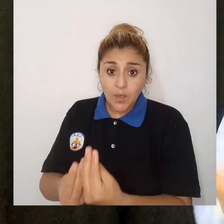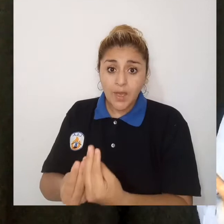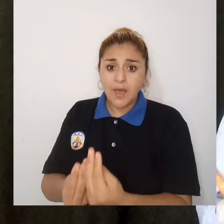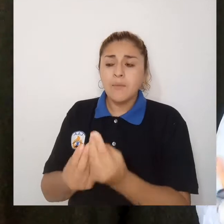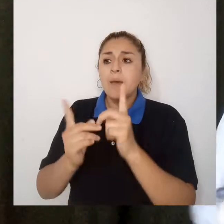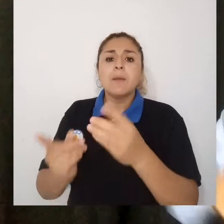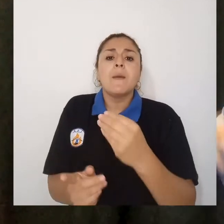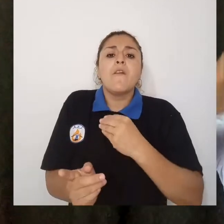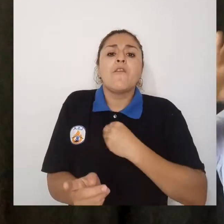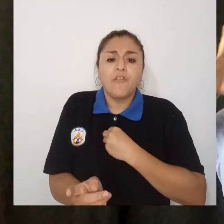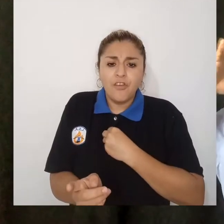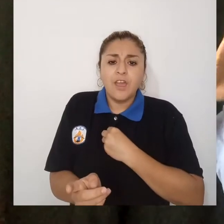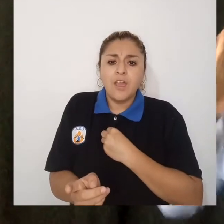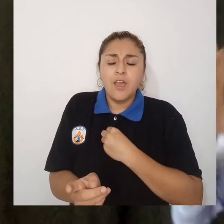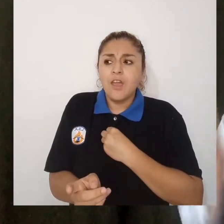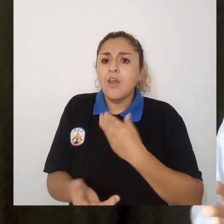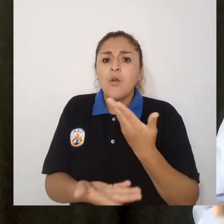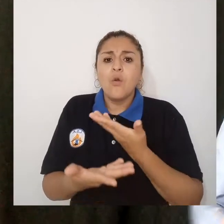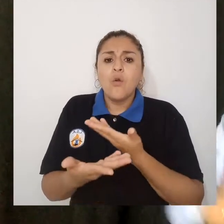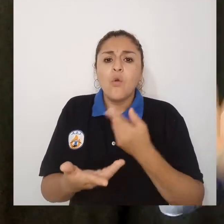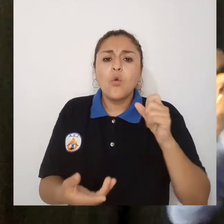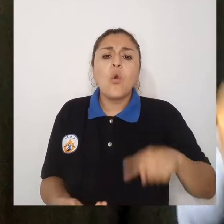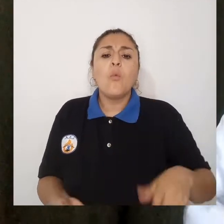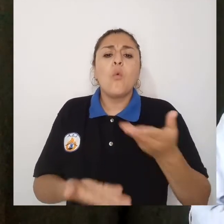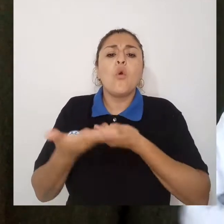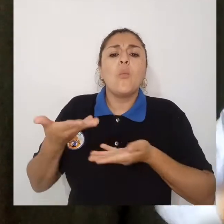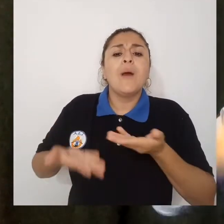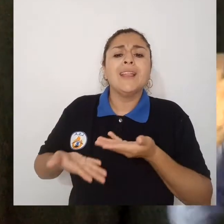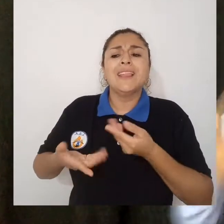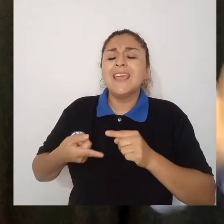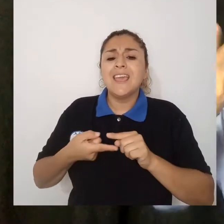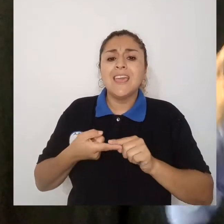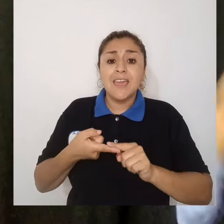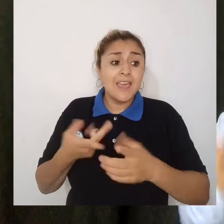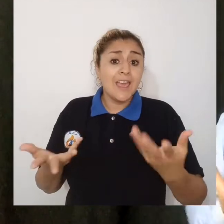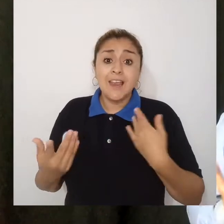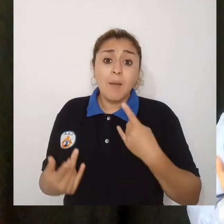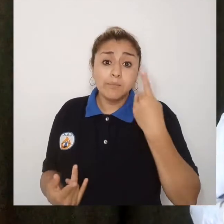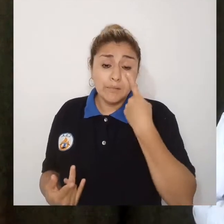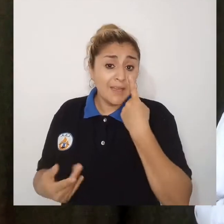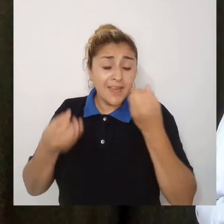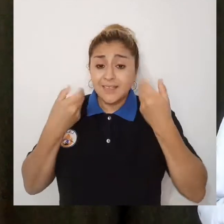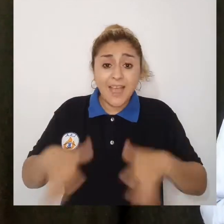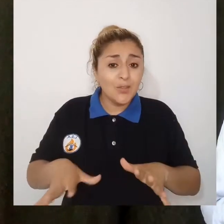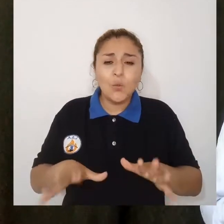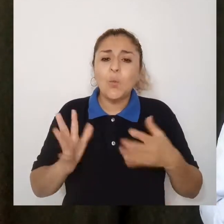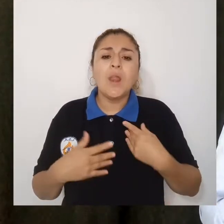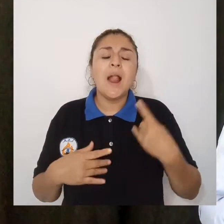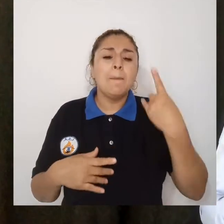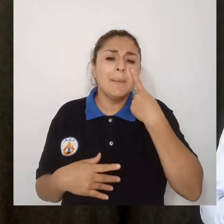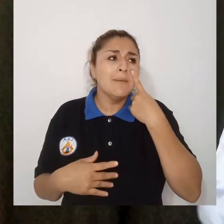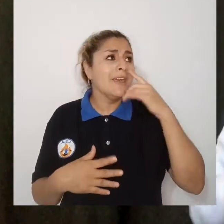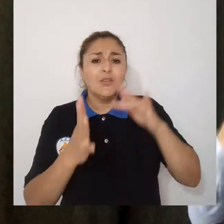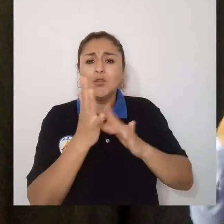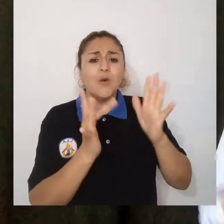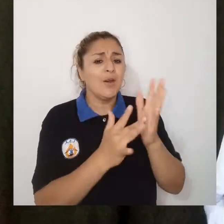común que la doctrina los hacía únicos unidos y comunes a la naturaleza de cristo